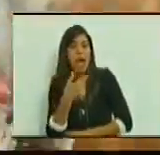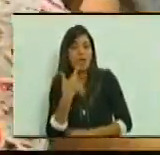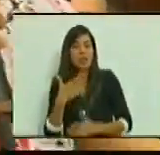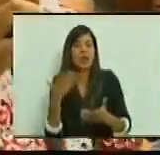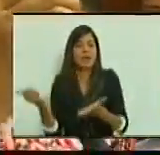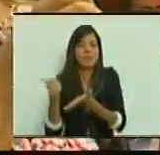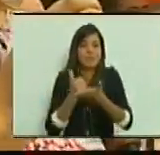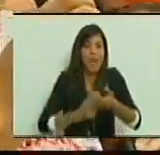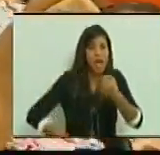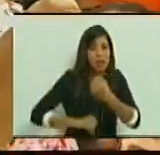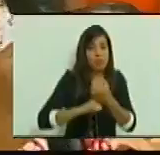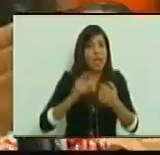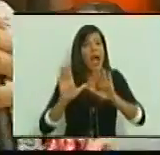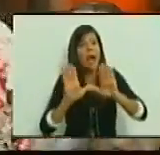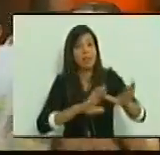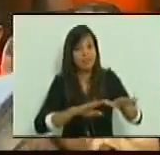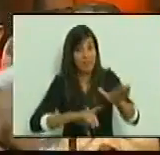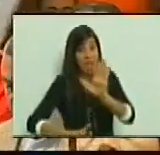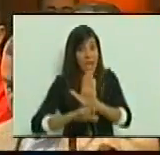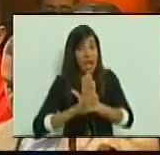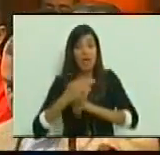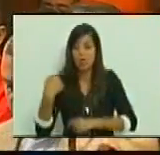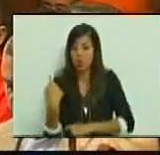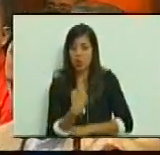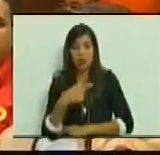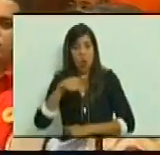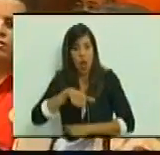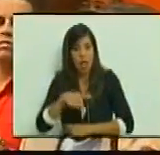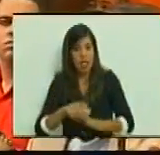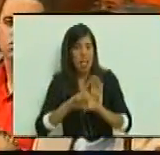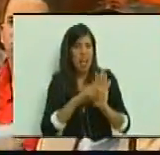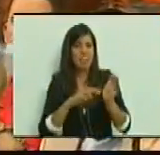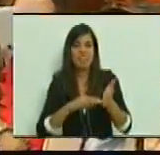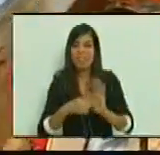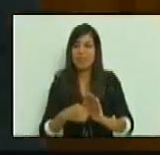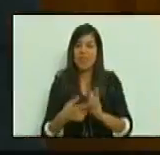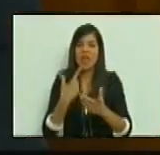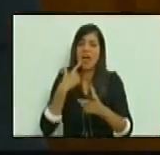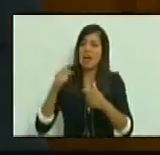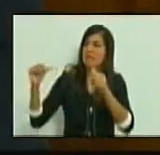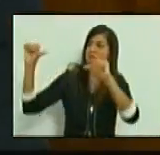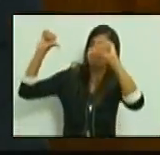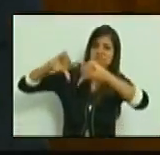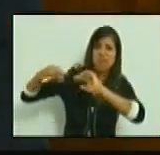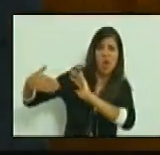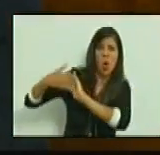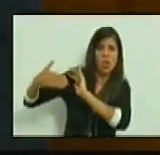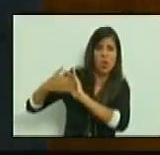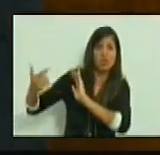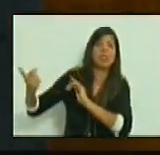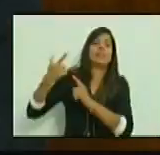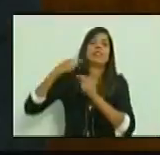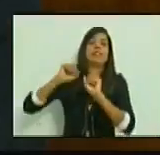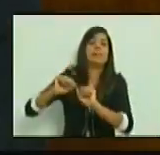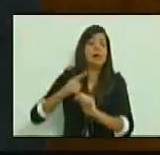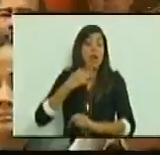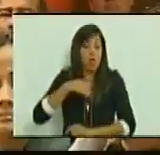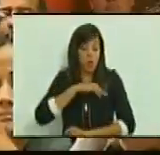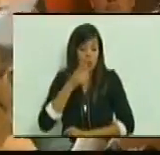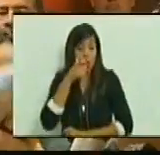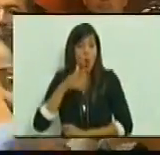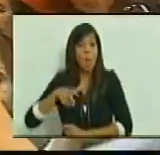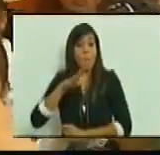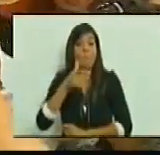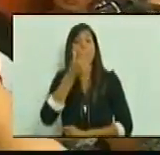para esta ley. Nosotros en esta ley, definiendo lo que es la guerra y definiéndonos como el